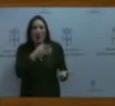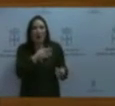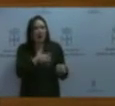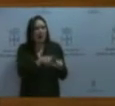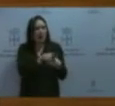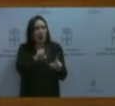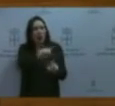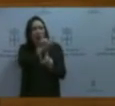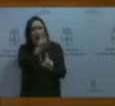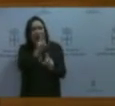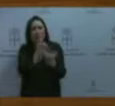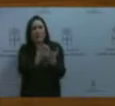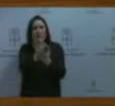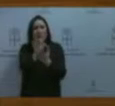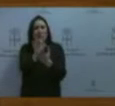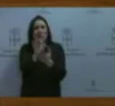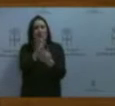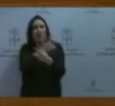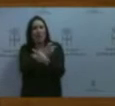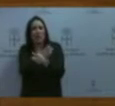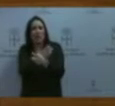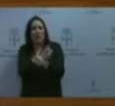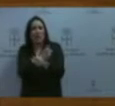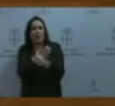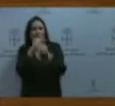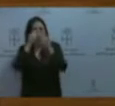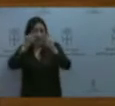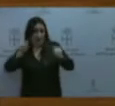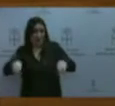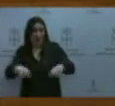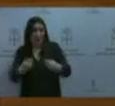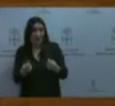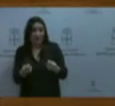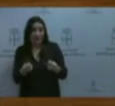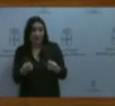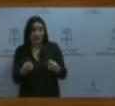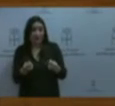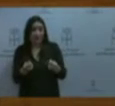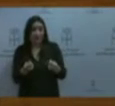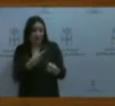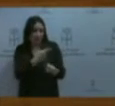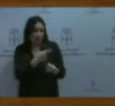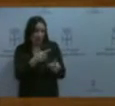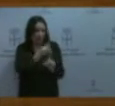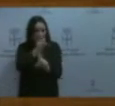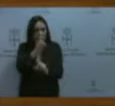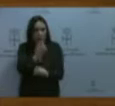LUCA, perdón, el servicio de traumatología del Hospital San Agustín de Avilés,